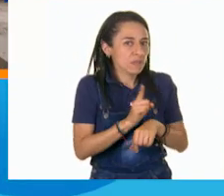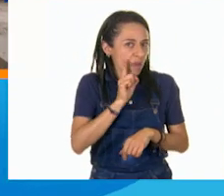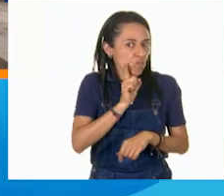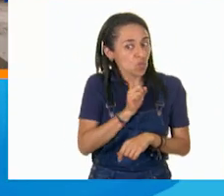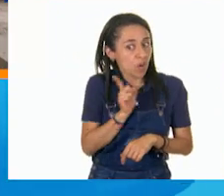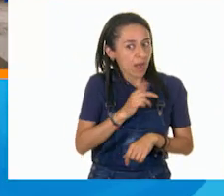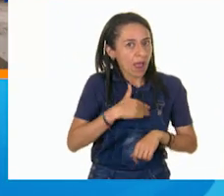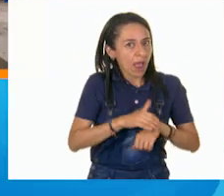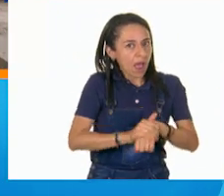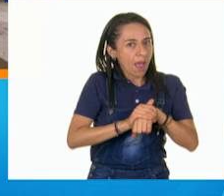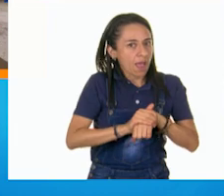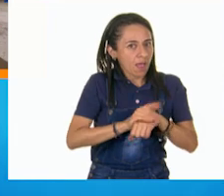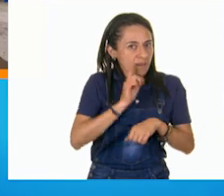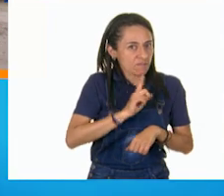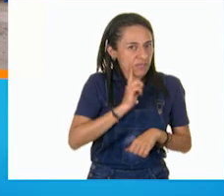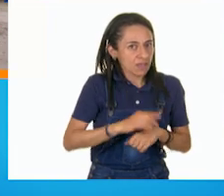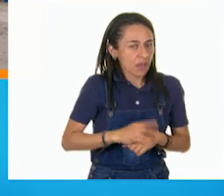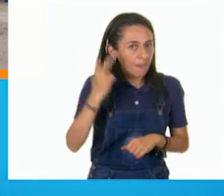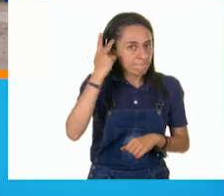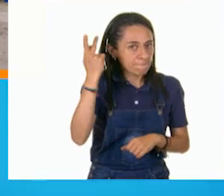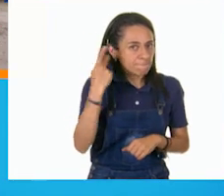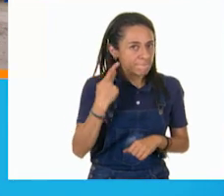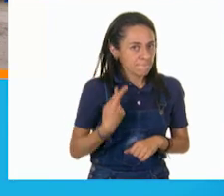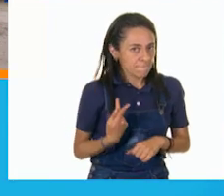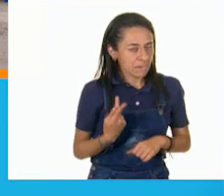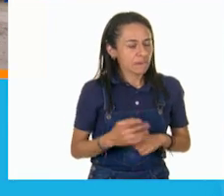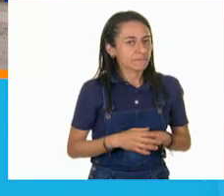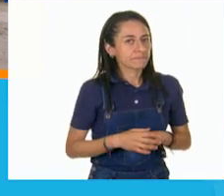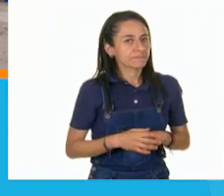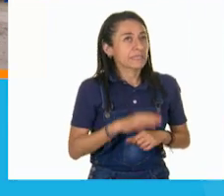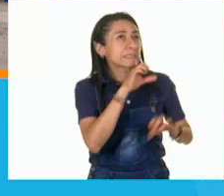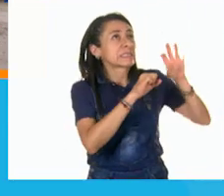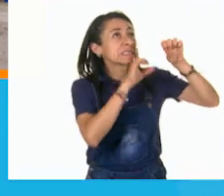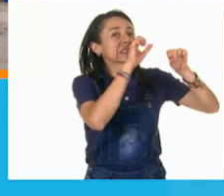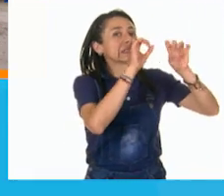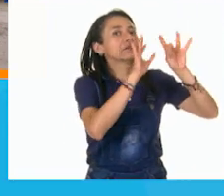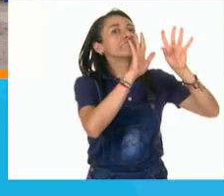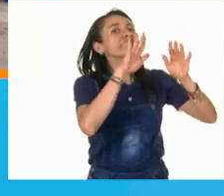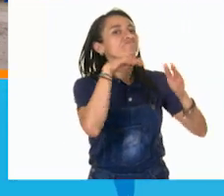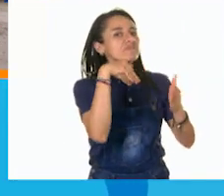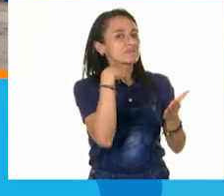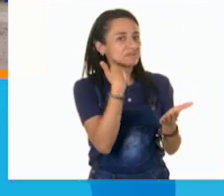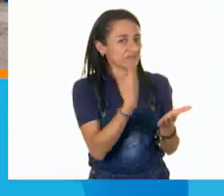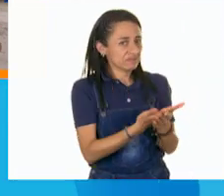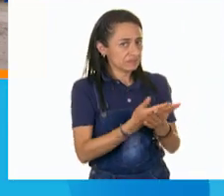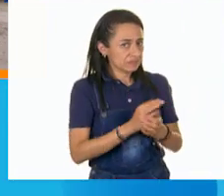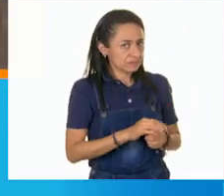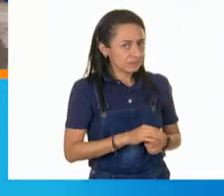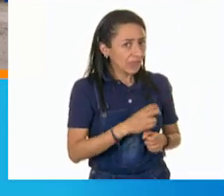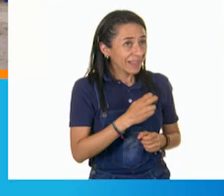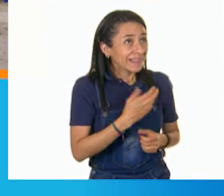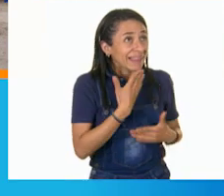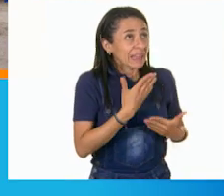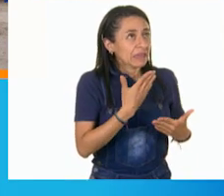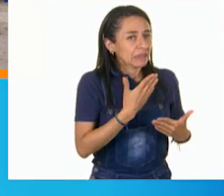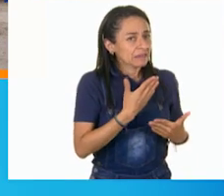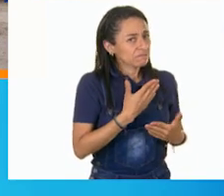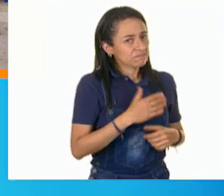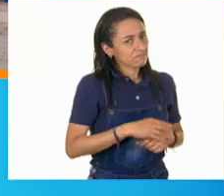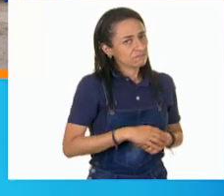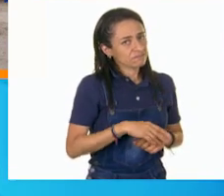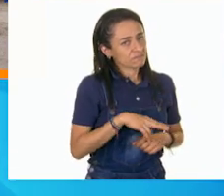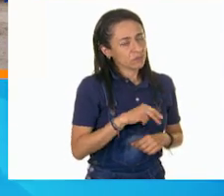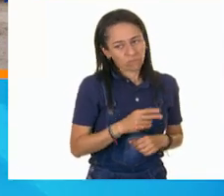trepada, se cayó. No fue muy agradable. No, pues ¿cómo va a ser agradable?